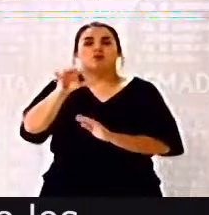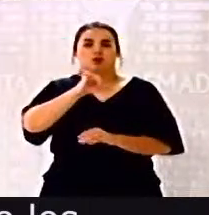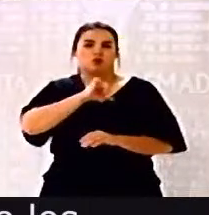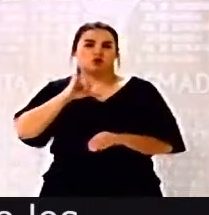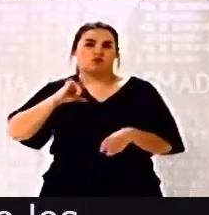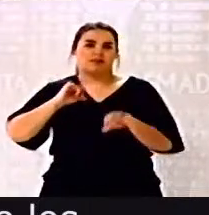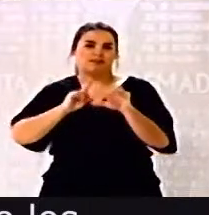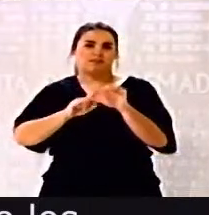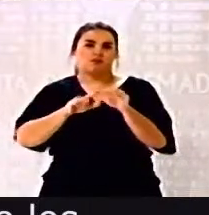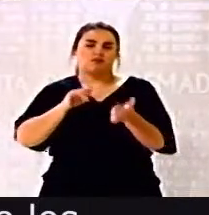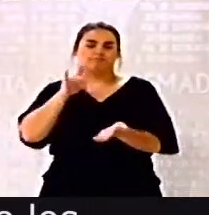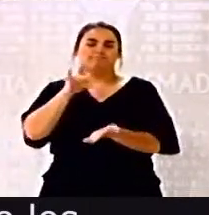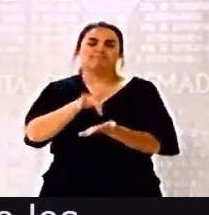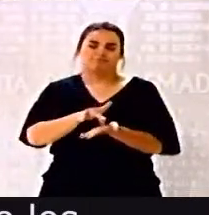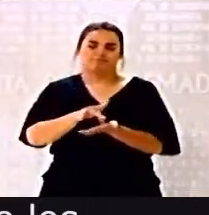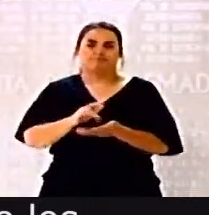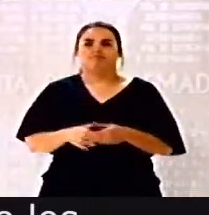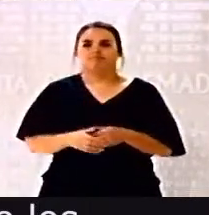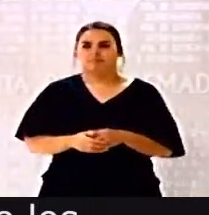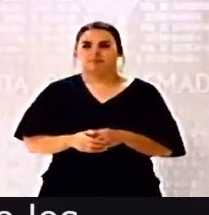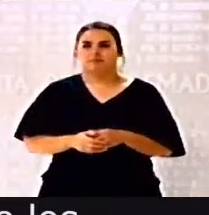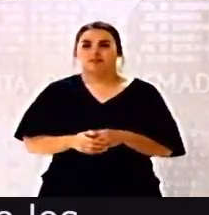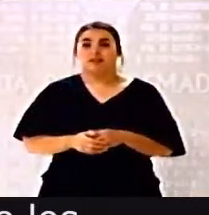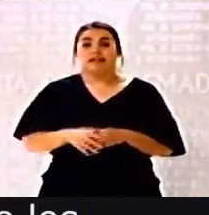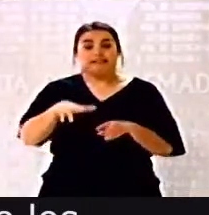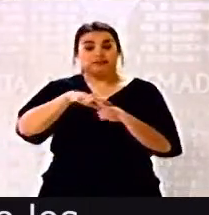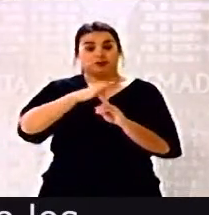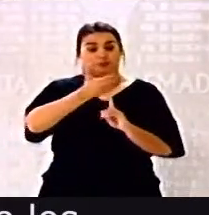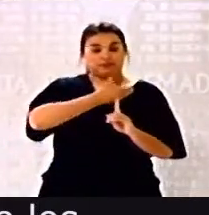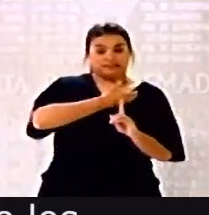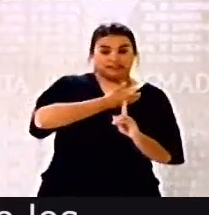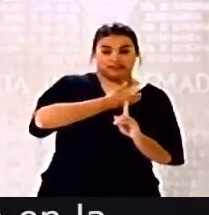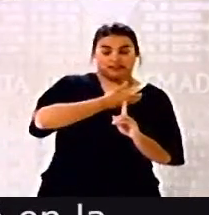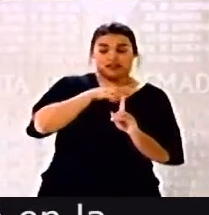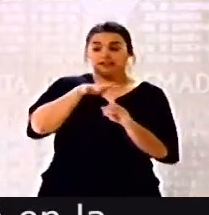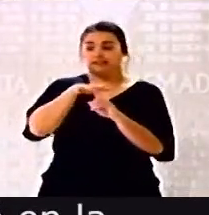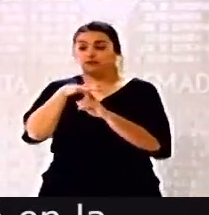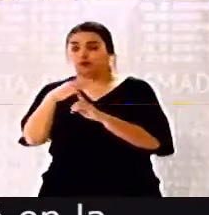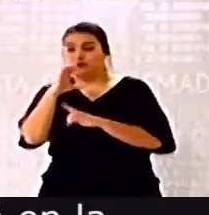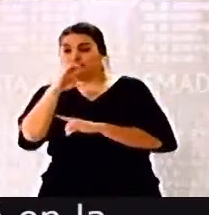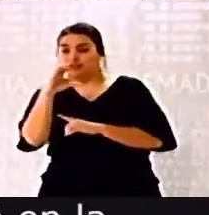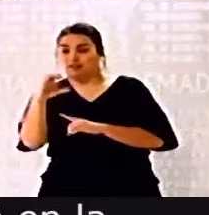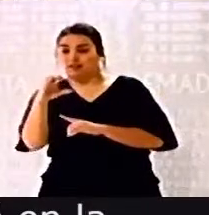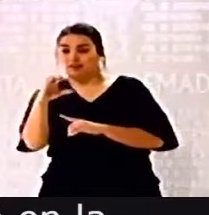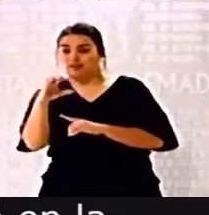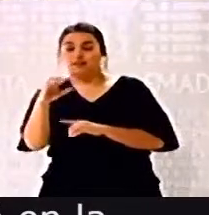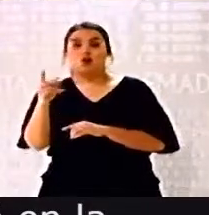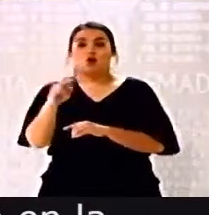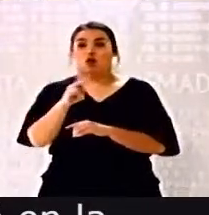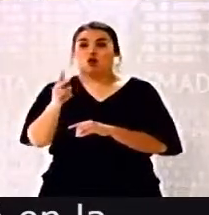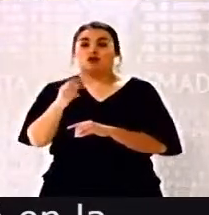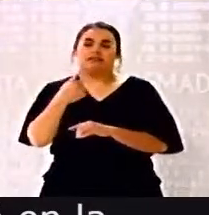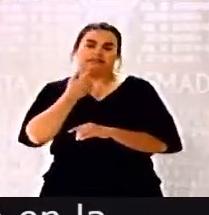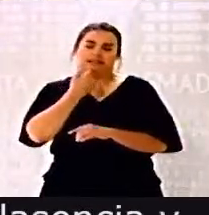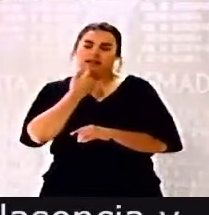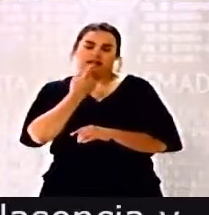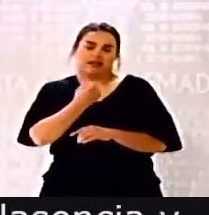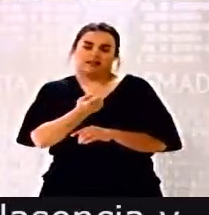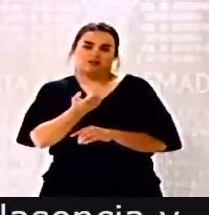Extremadura. Tanto el caso de Plasencia como el caso de Cáceres, que provienen, ya digo, de